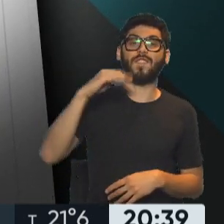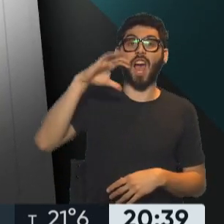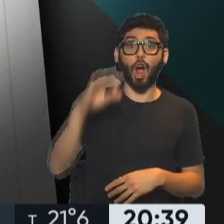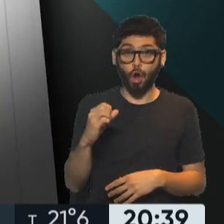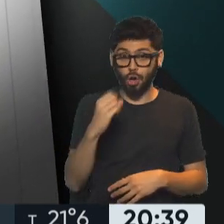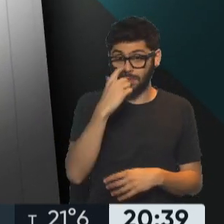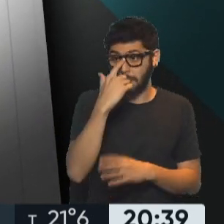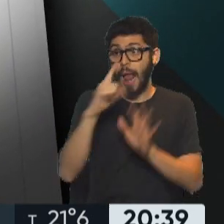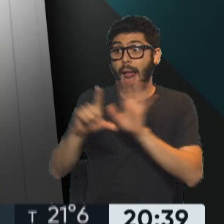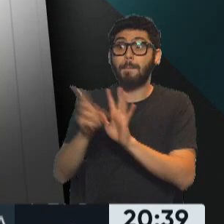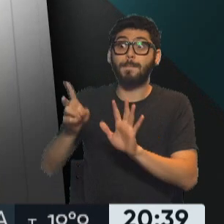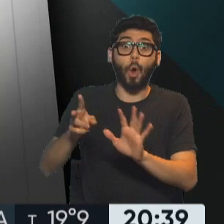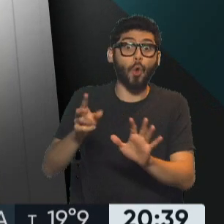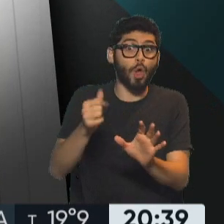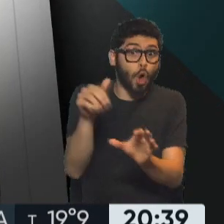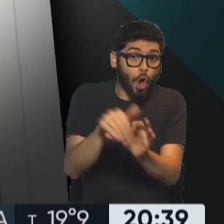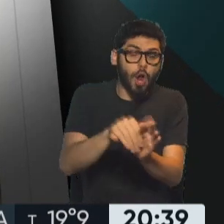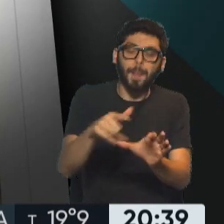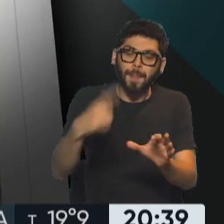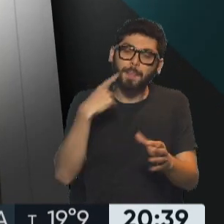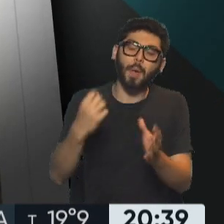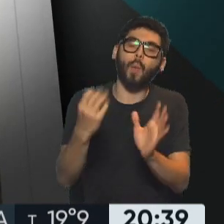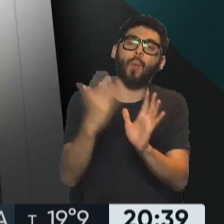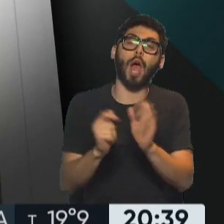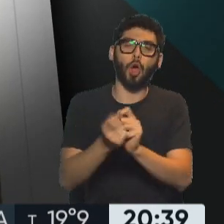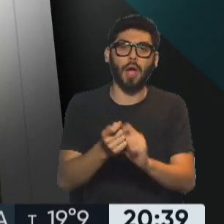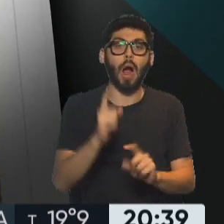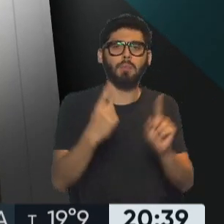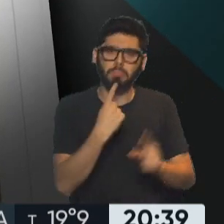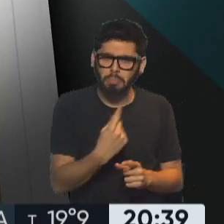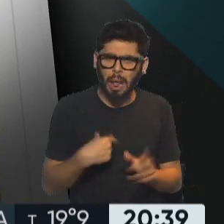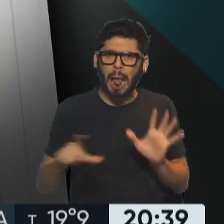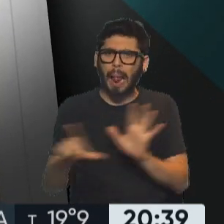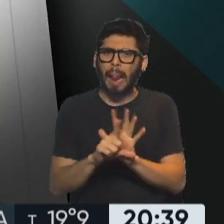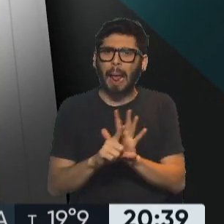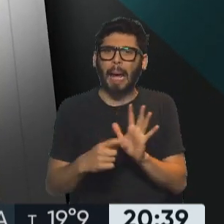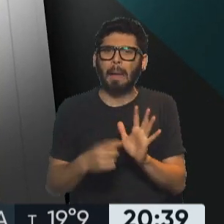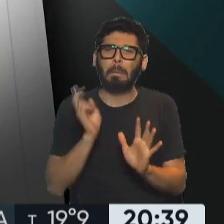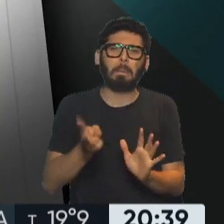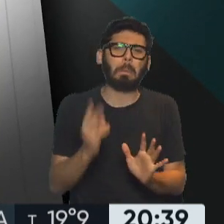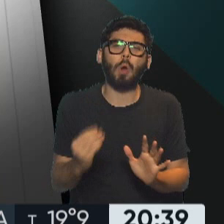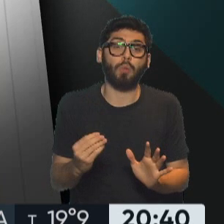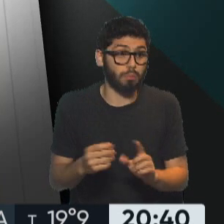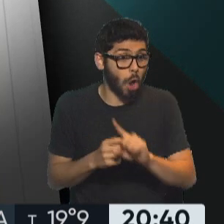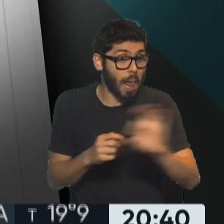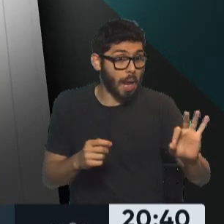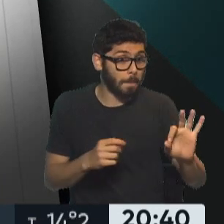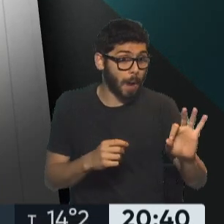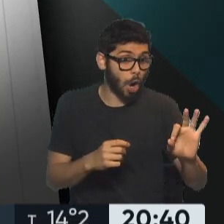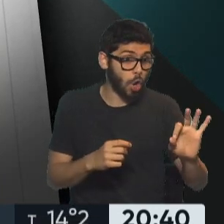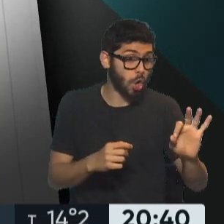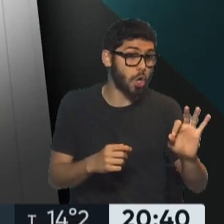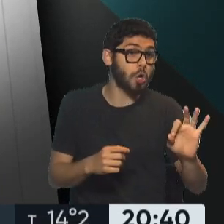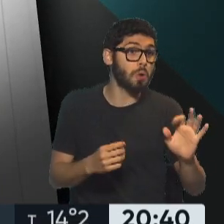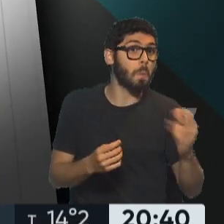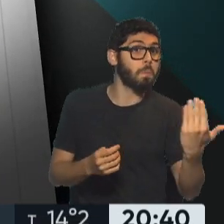prohibido por la ley. Claro, y alguien preguntaba acá, ¿por qué prohibido por la ley en ese caso? ¿Por qué podía blanquear el hermano y no la madre?